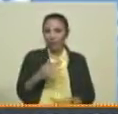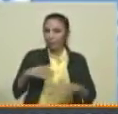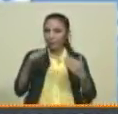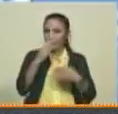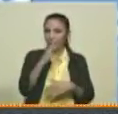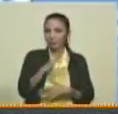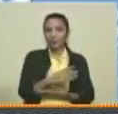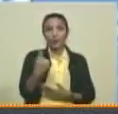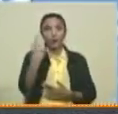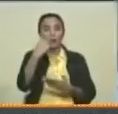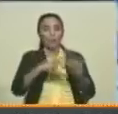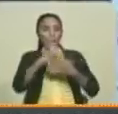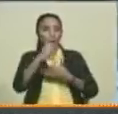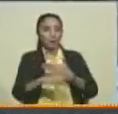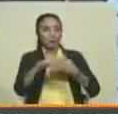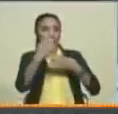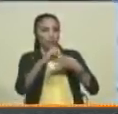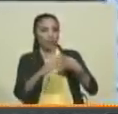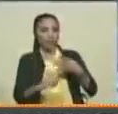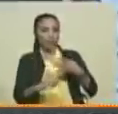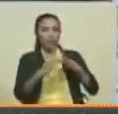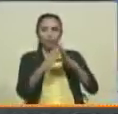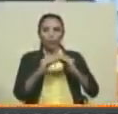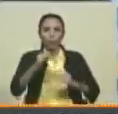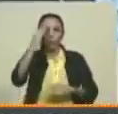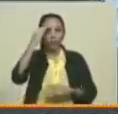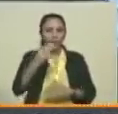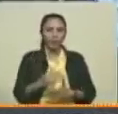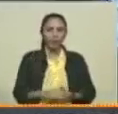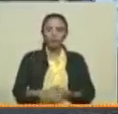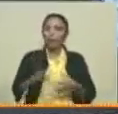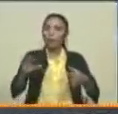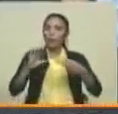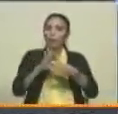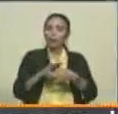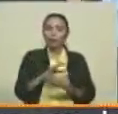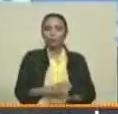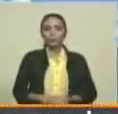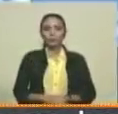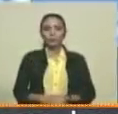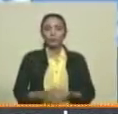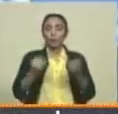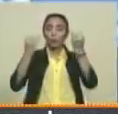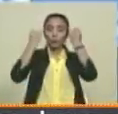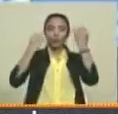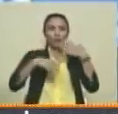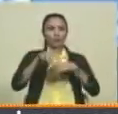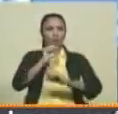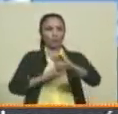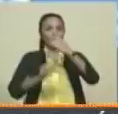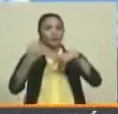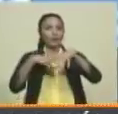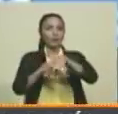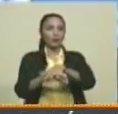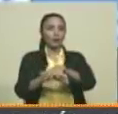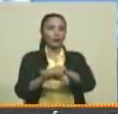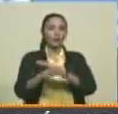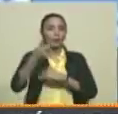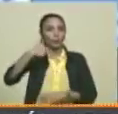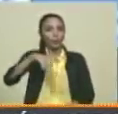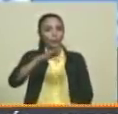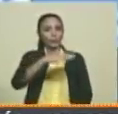sola estrategia de la Fuerza Armada Nacional Bolivariana con su concepto estratégico de defensa integral de la nación.